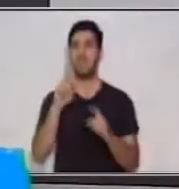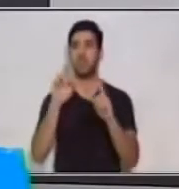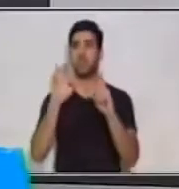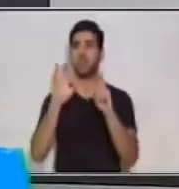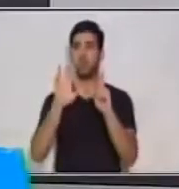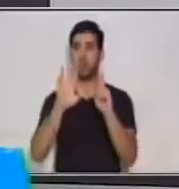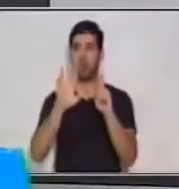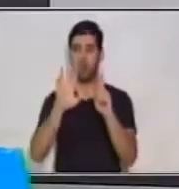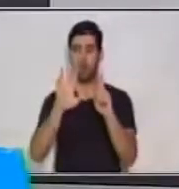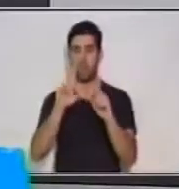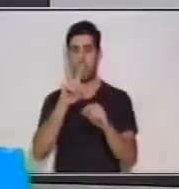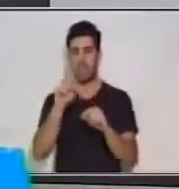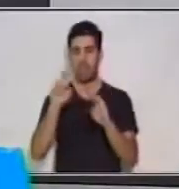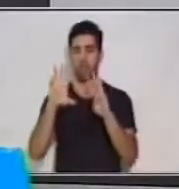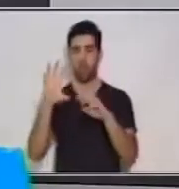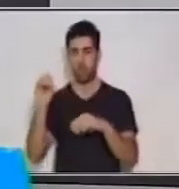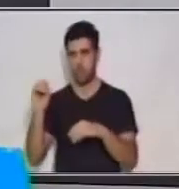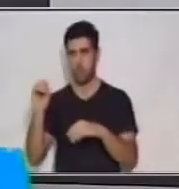180 grados